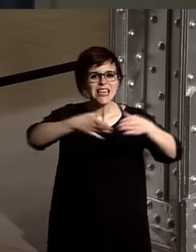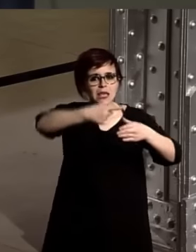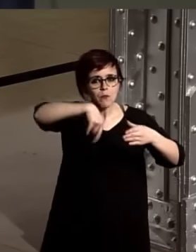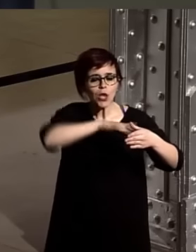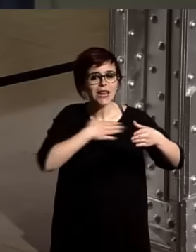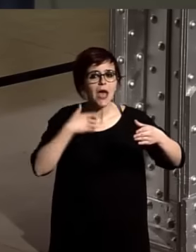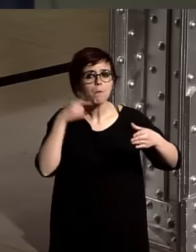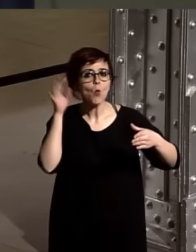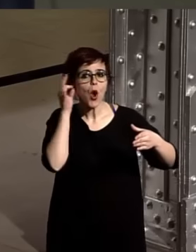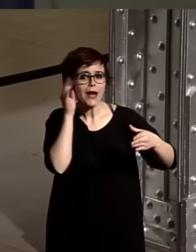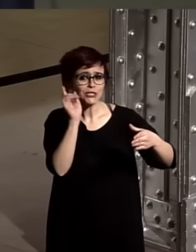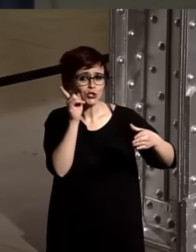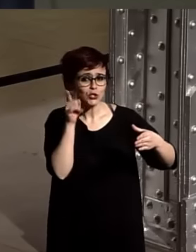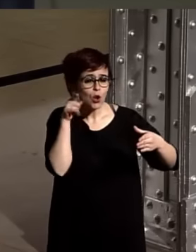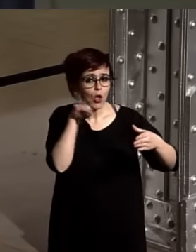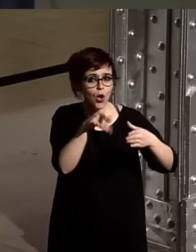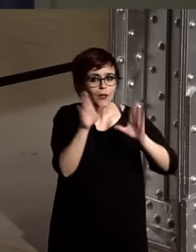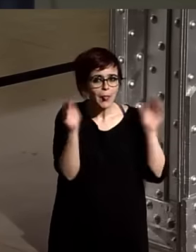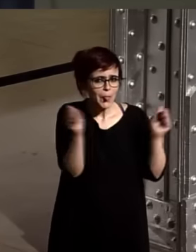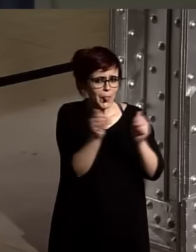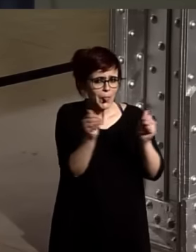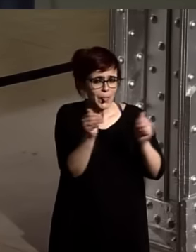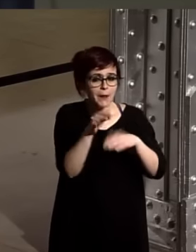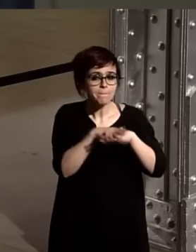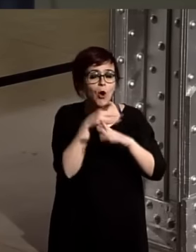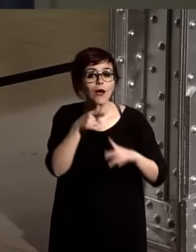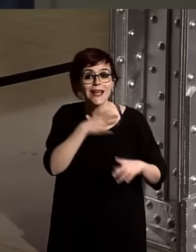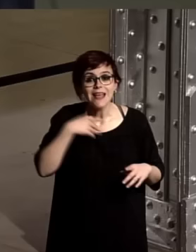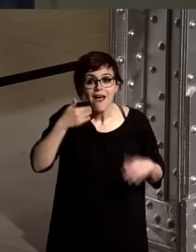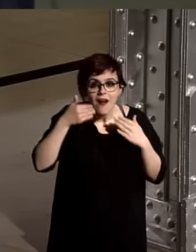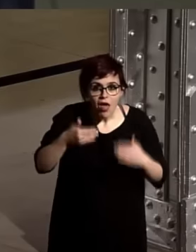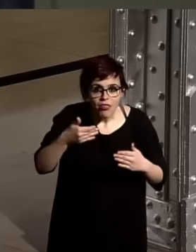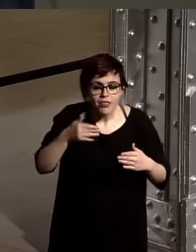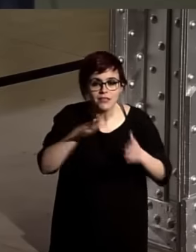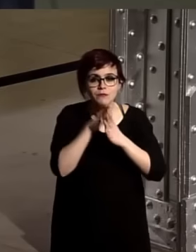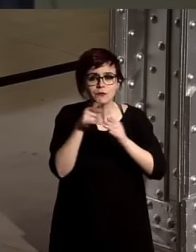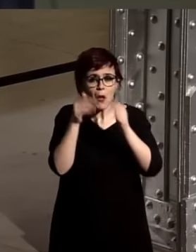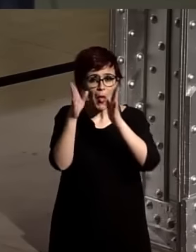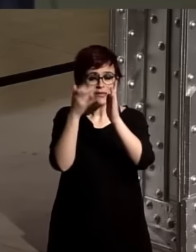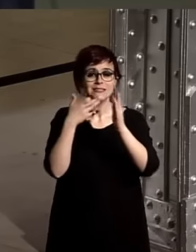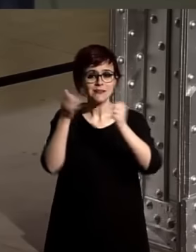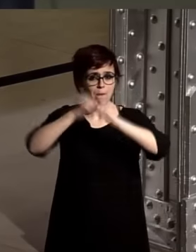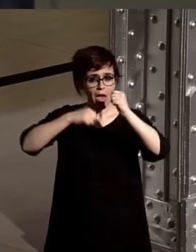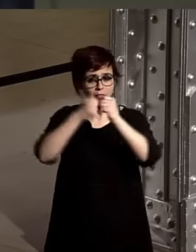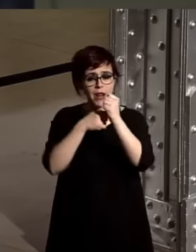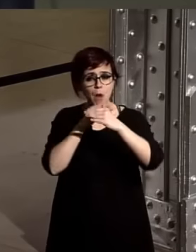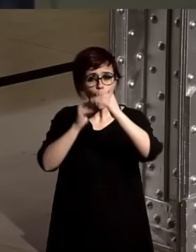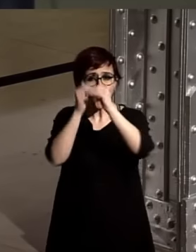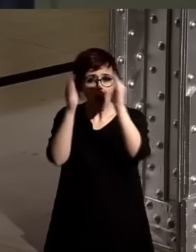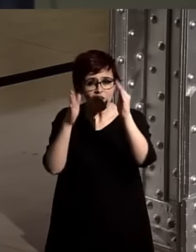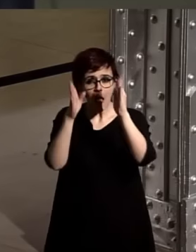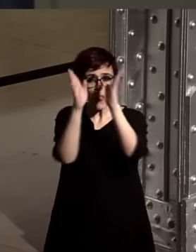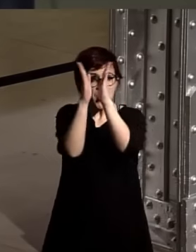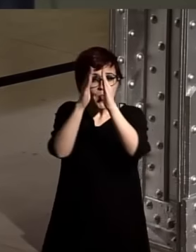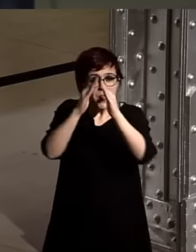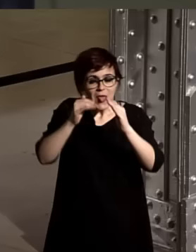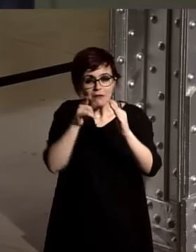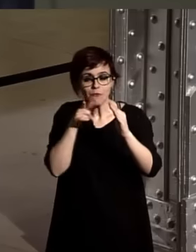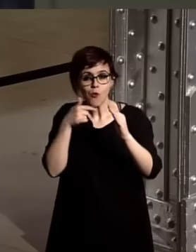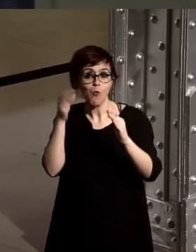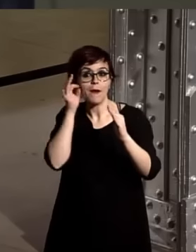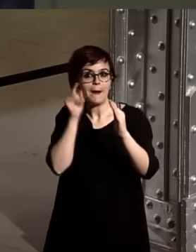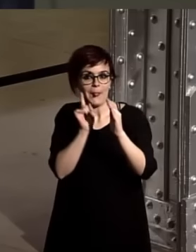exclusivamente por mujeres porque y de tamaño pequeño Porque eran las que podían entrar a través de una cavidad en una cueva de muy difícil acceso para acceder